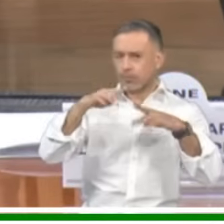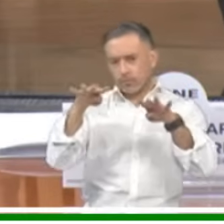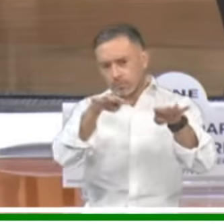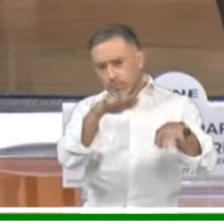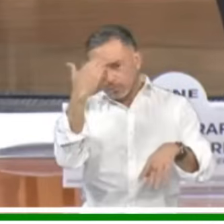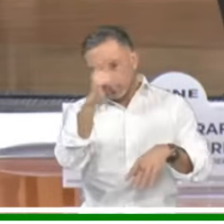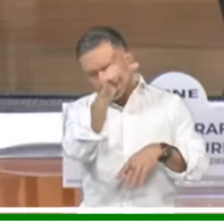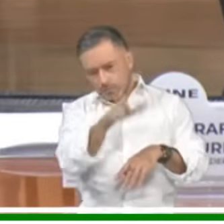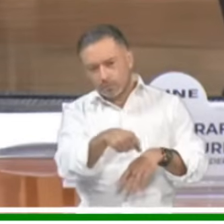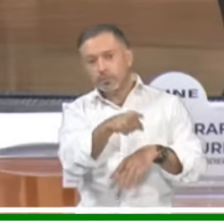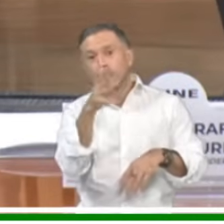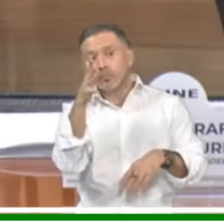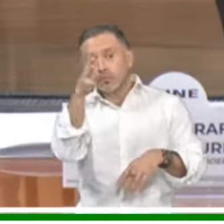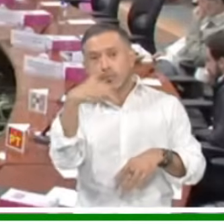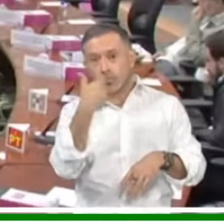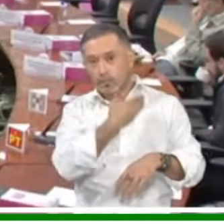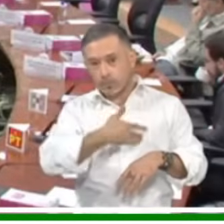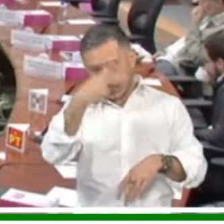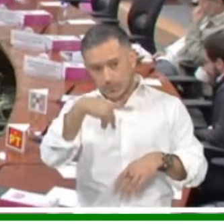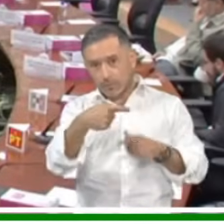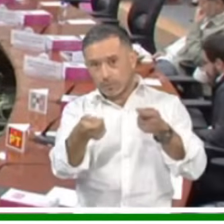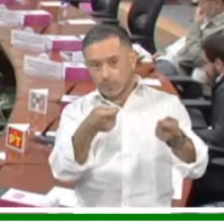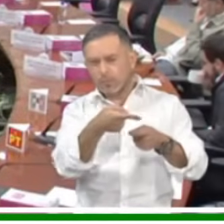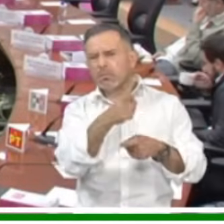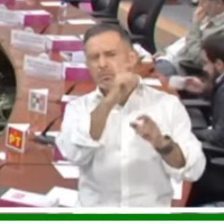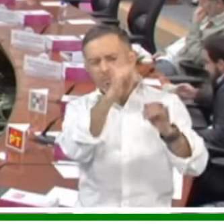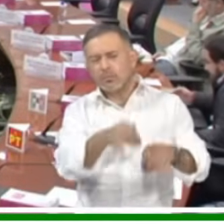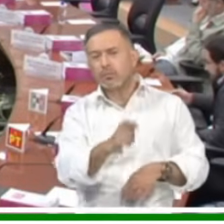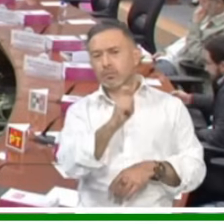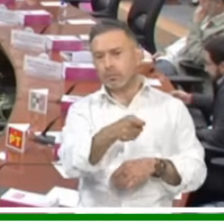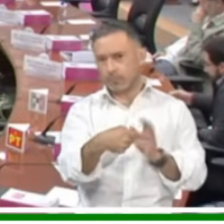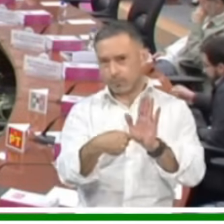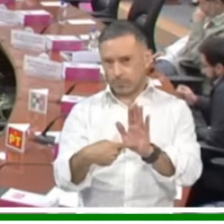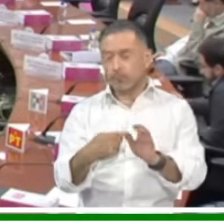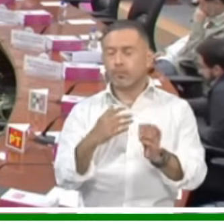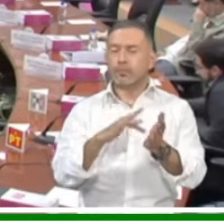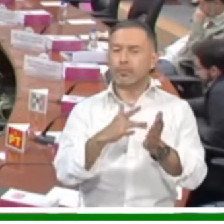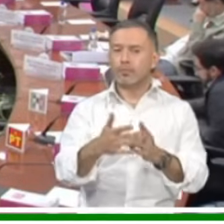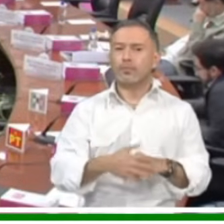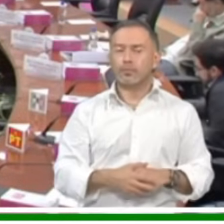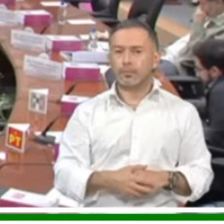pretenden gobernar este país. Es cuanto, Presidenta. Gracias. Muchísimas gracias, señor representante. ¿Alguien más?